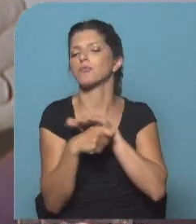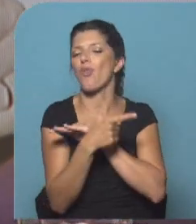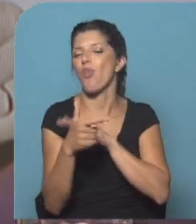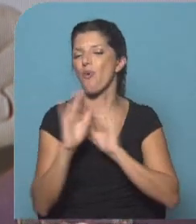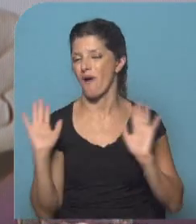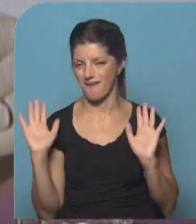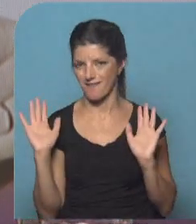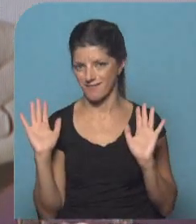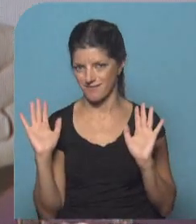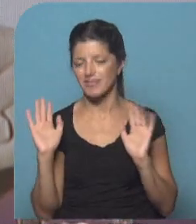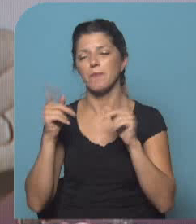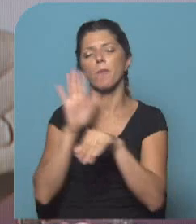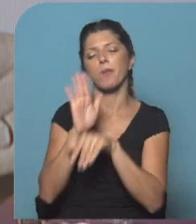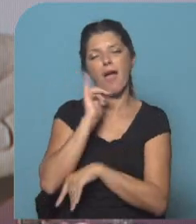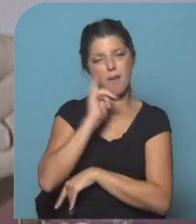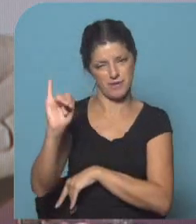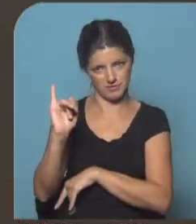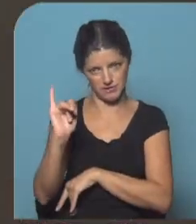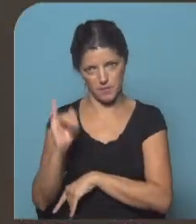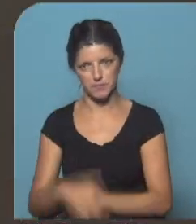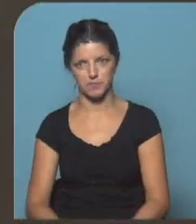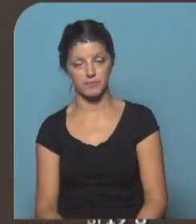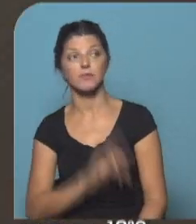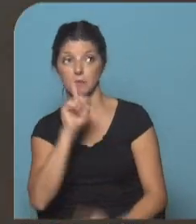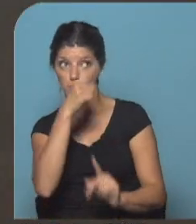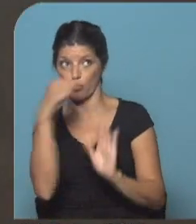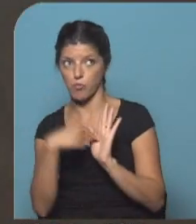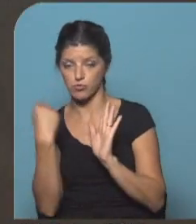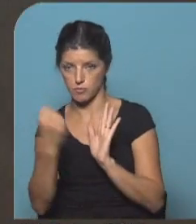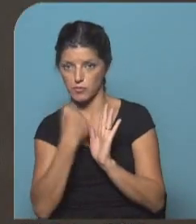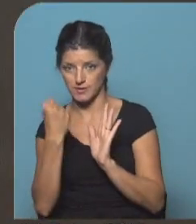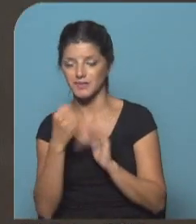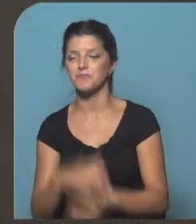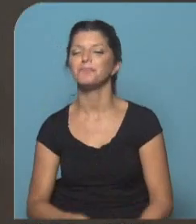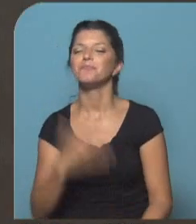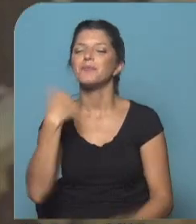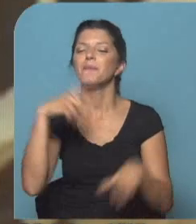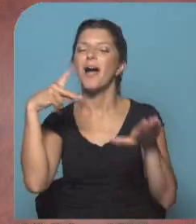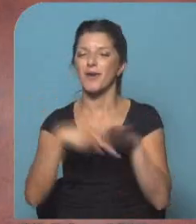demás. Eso es también lo que representa a Ciudadanos. Es un detalle importante ese, efectivamente. Nos vamos a un nuevo corte y ya volvemos.